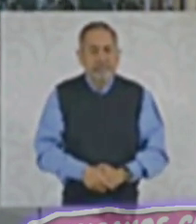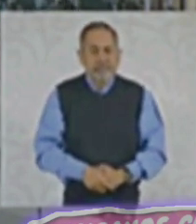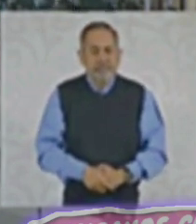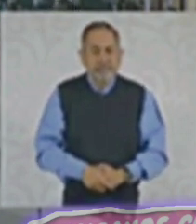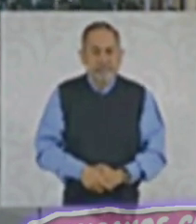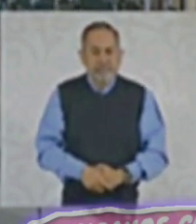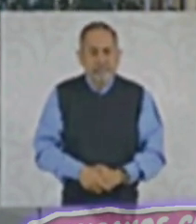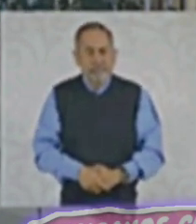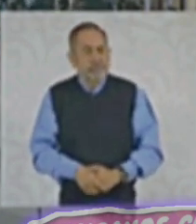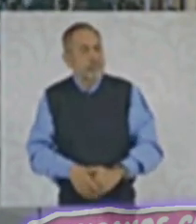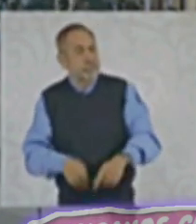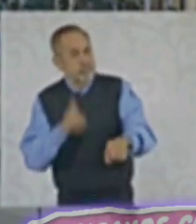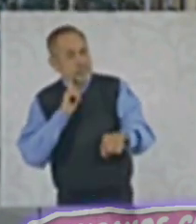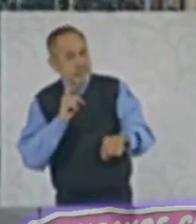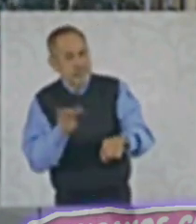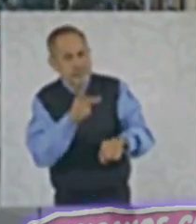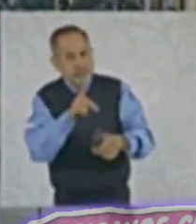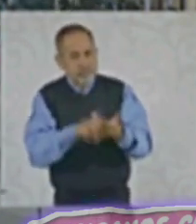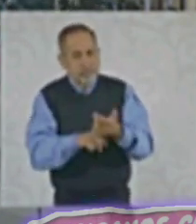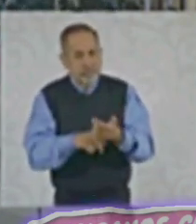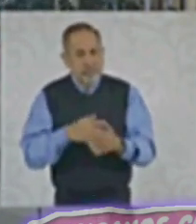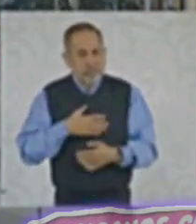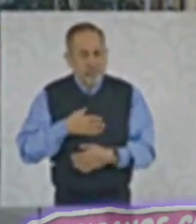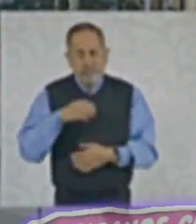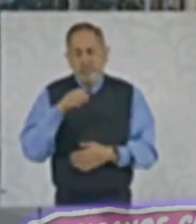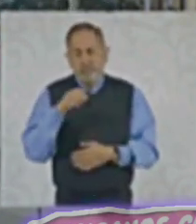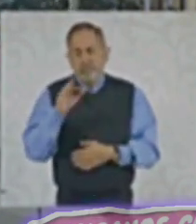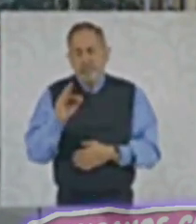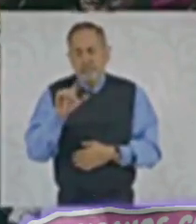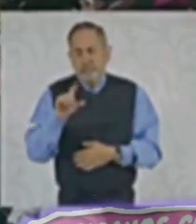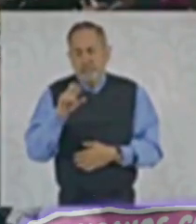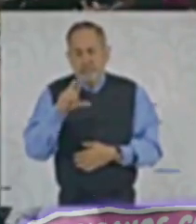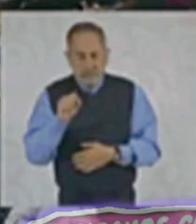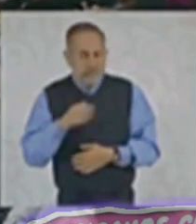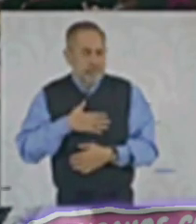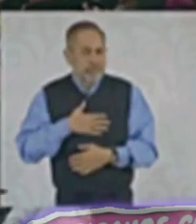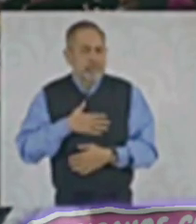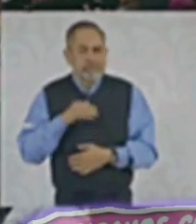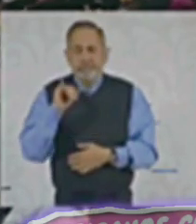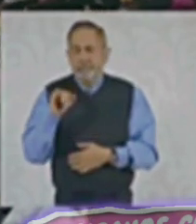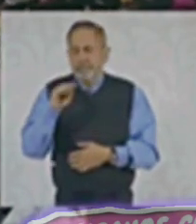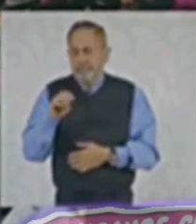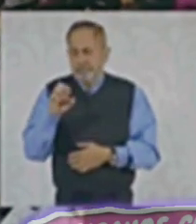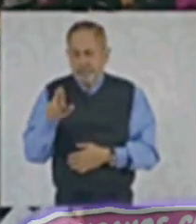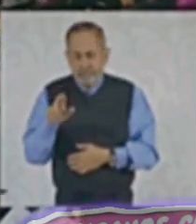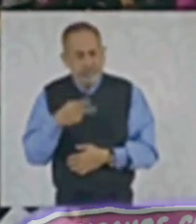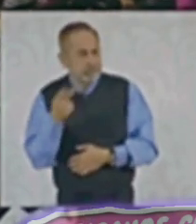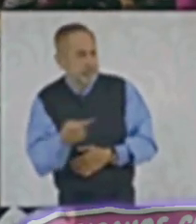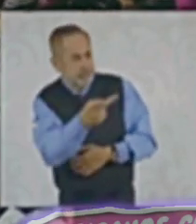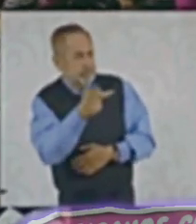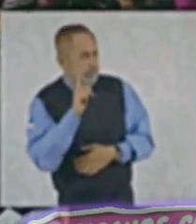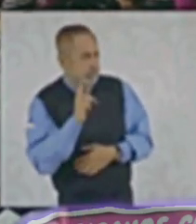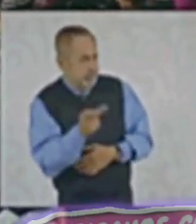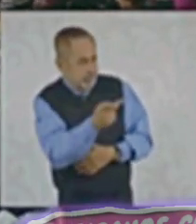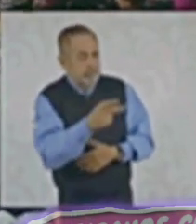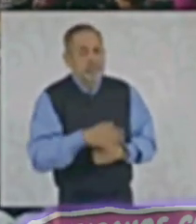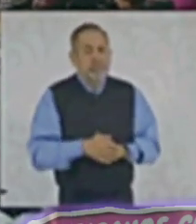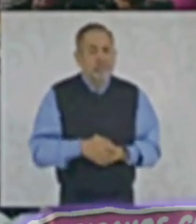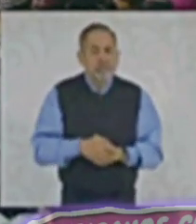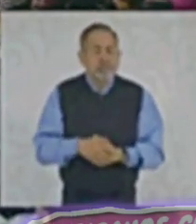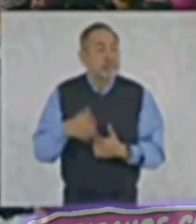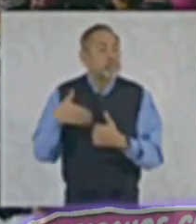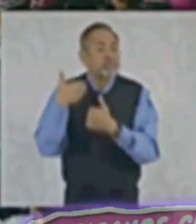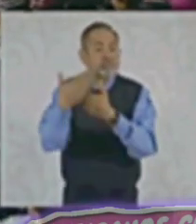Presidenta, muy buenos días. Gabinete, Adriana Estrada Flores del Instituto Mexicano de la Radio. Le quiero preguntar, presidente, en primer lugar acerca de estos pasos hacia la